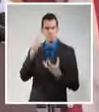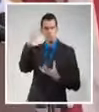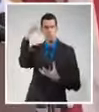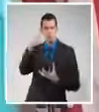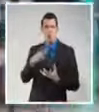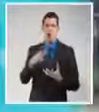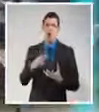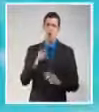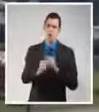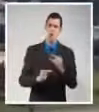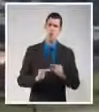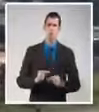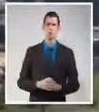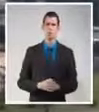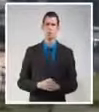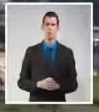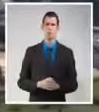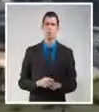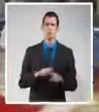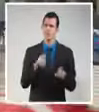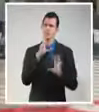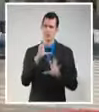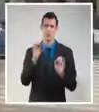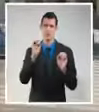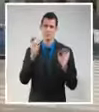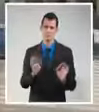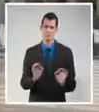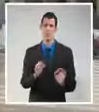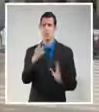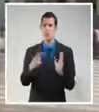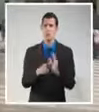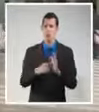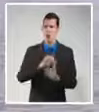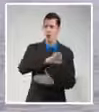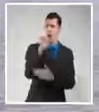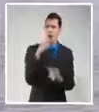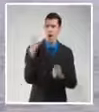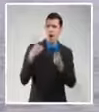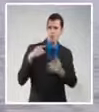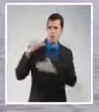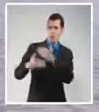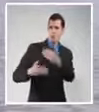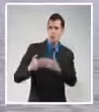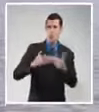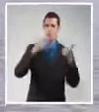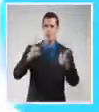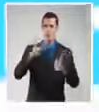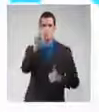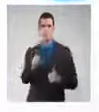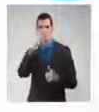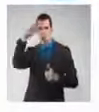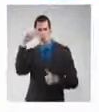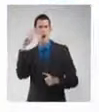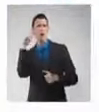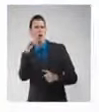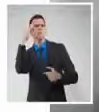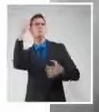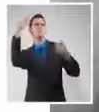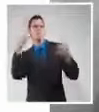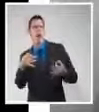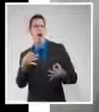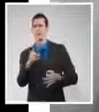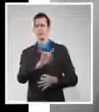luces. La saga de mentiras y manipulaciones esposadas no alcanzó la repercusión prevista. De acuerdo con